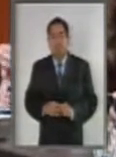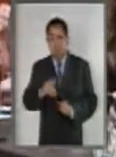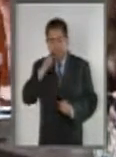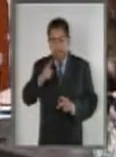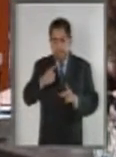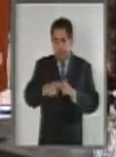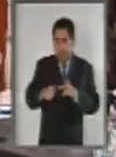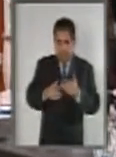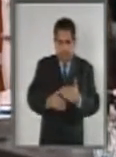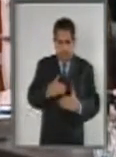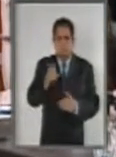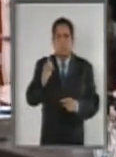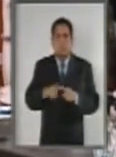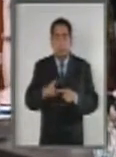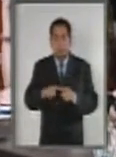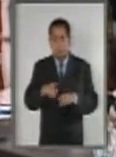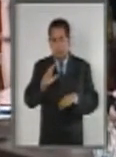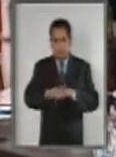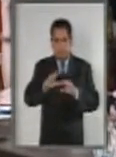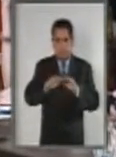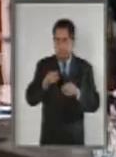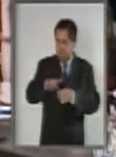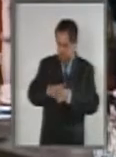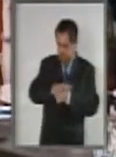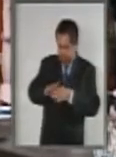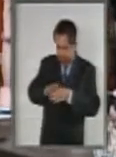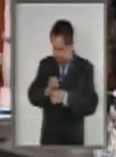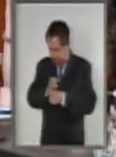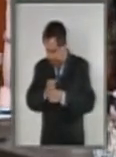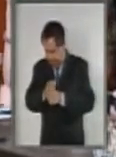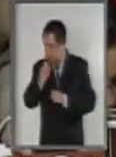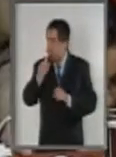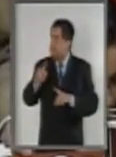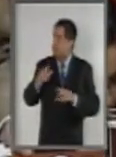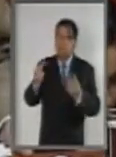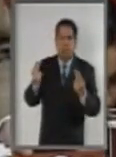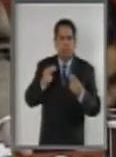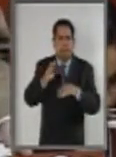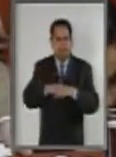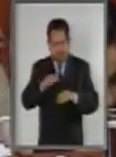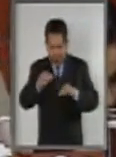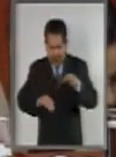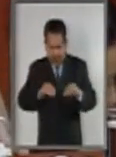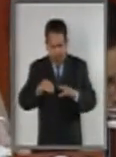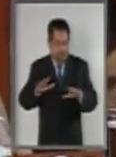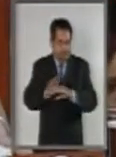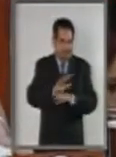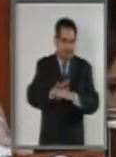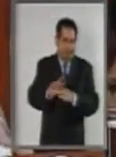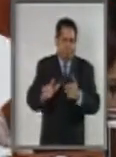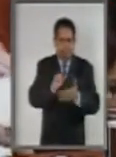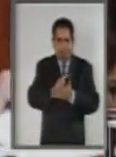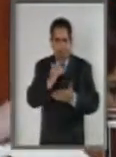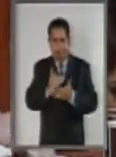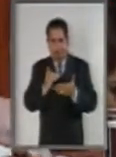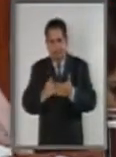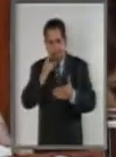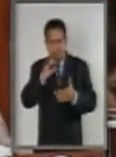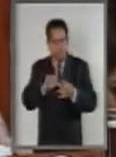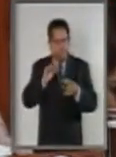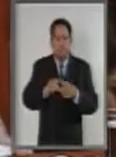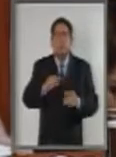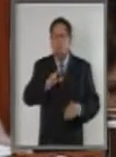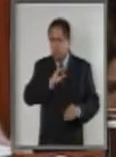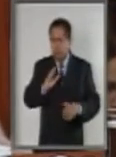partiendo de datos empíricos locales, así como la urgencia de renovar los marcos jurídicos que materialicen todos